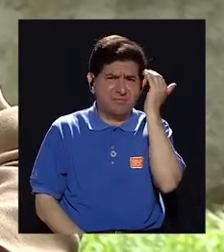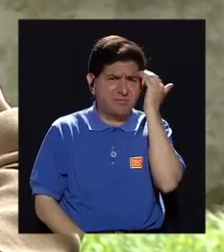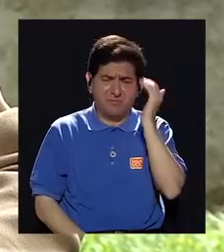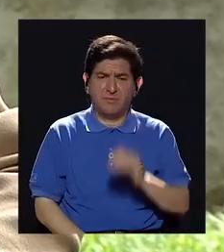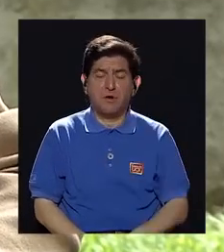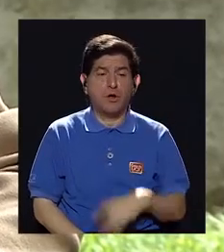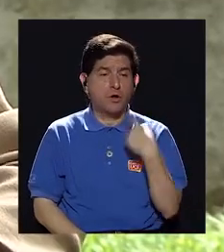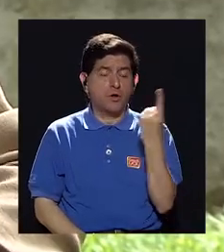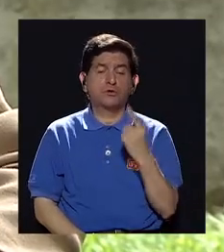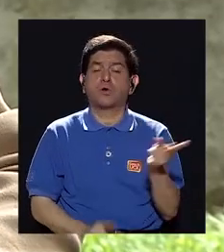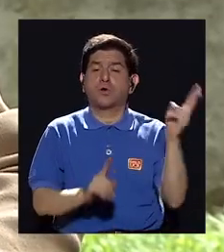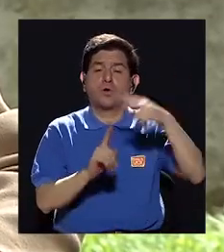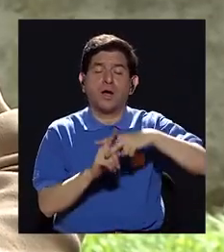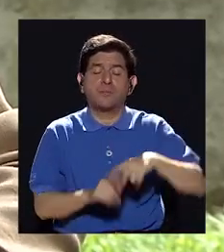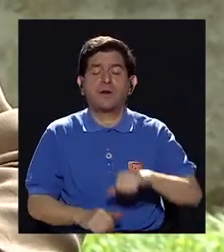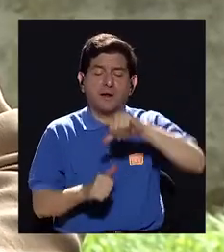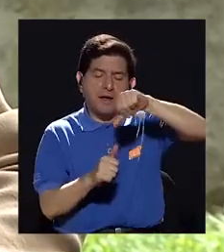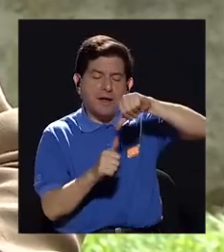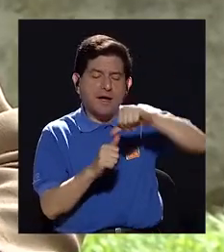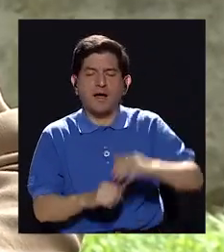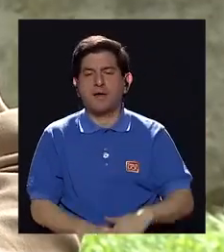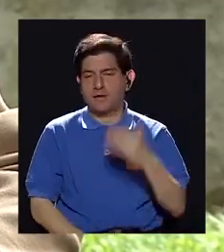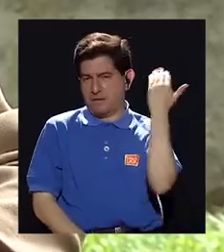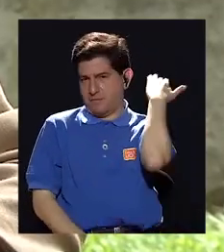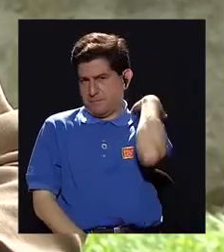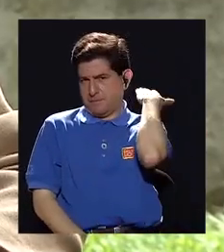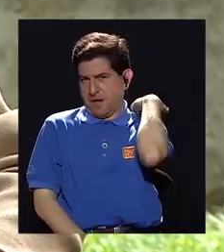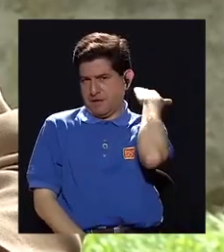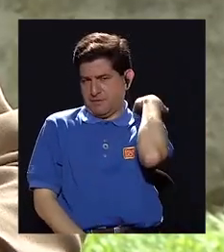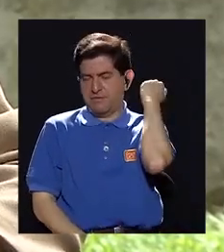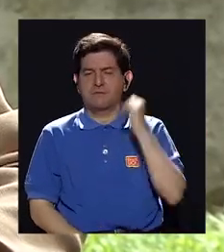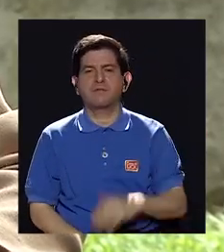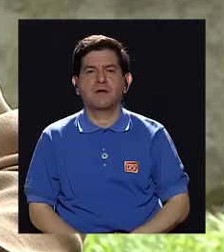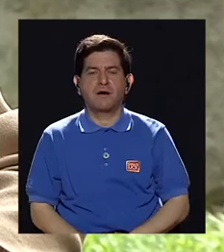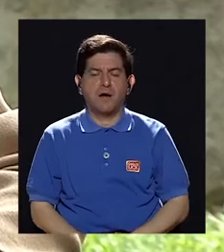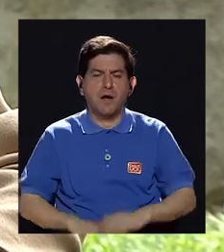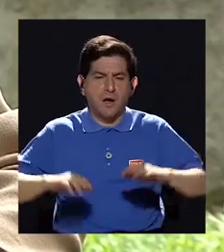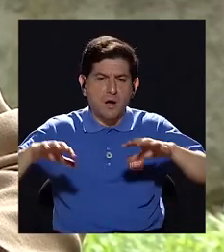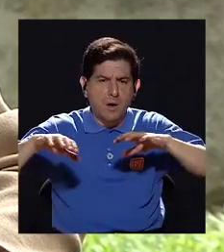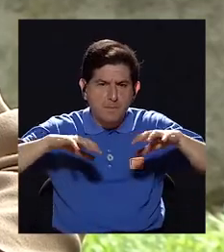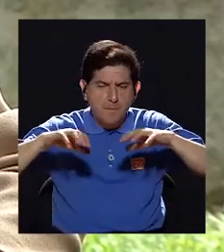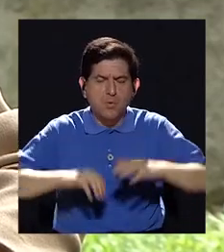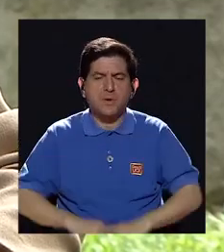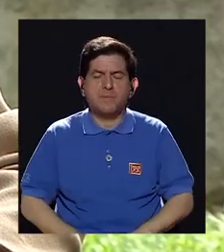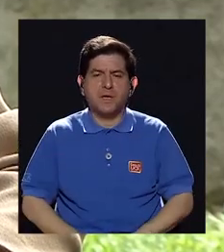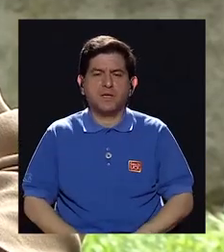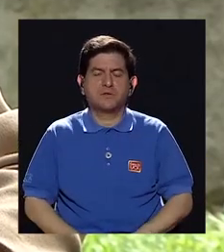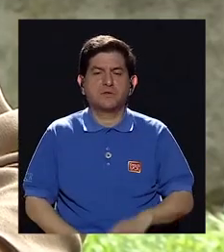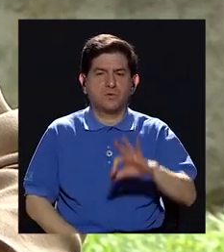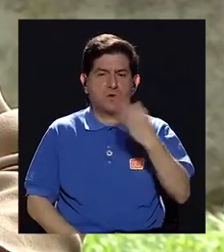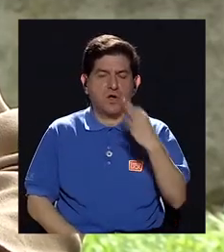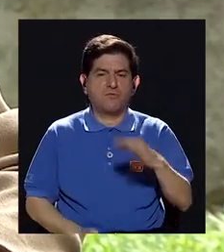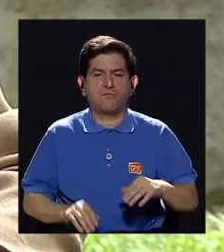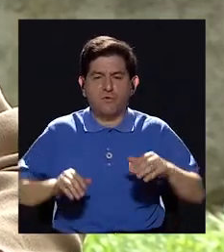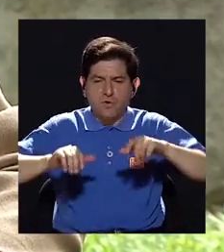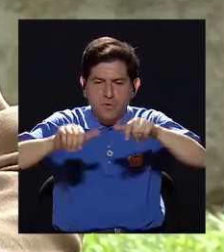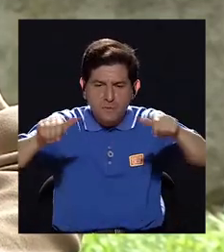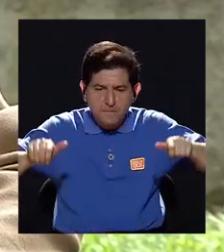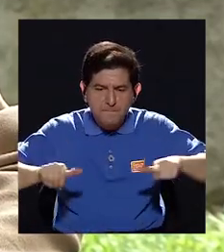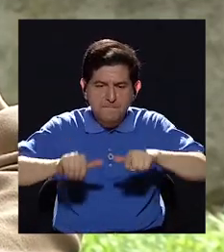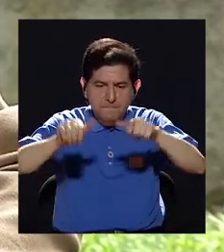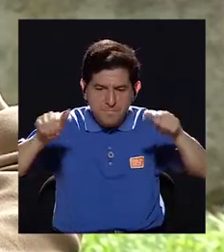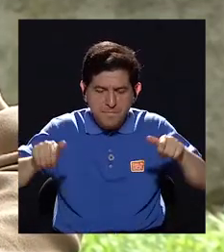conocimiento, es solamente aplicar un aceitito en la espalda, con movimientos circulatorios, poder mejorar